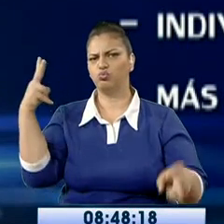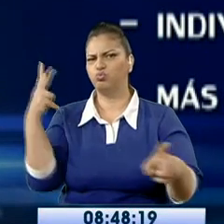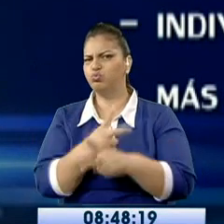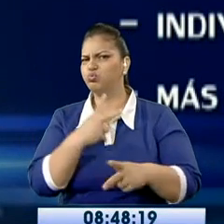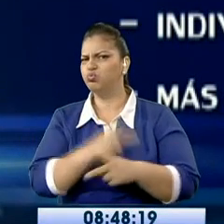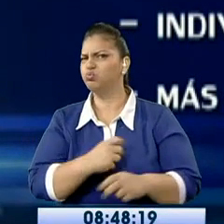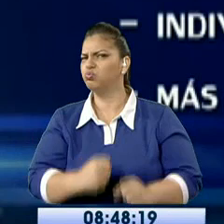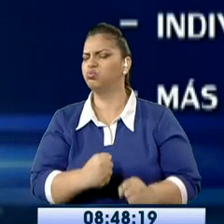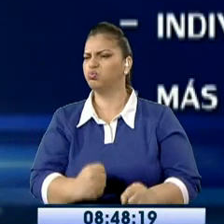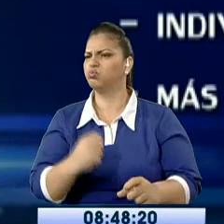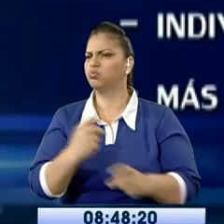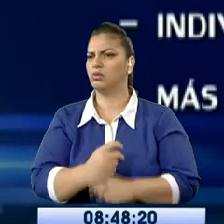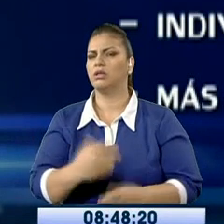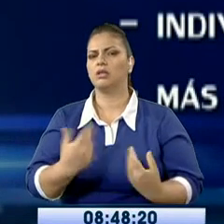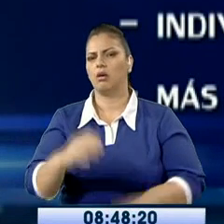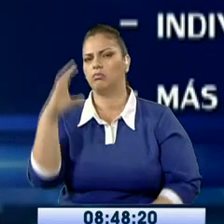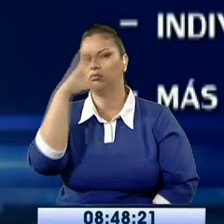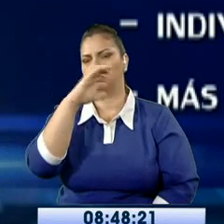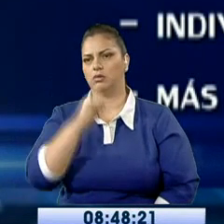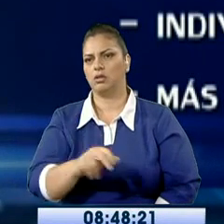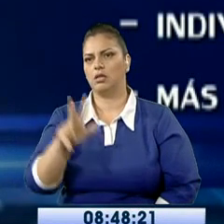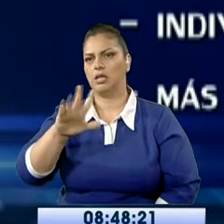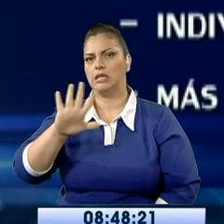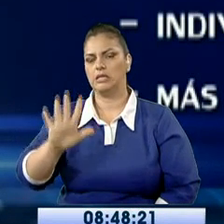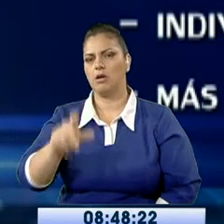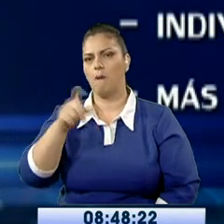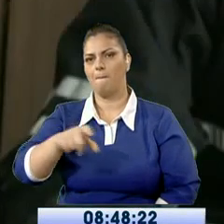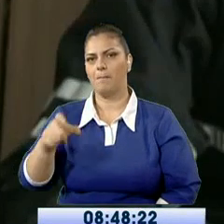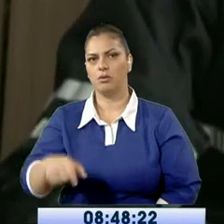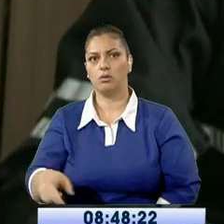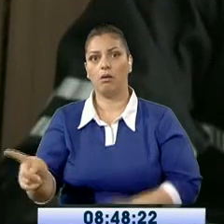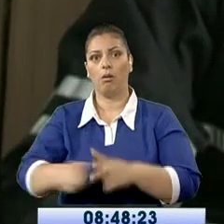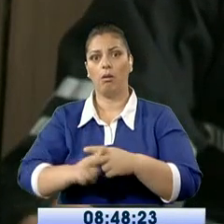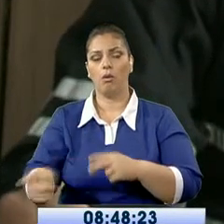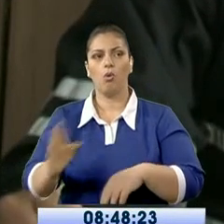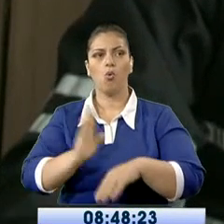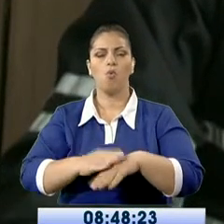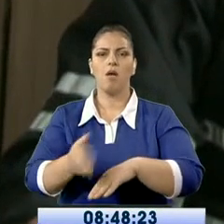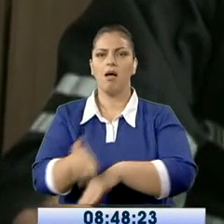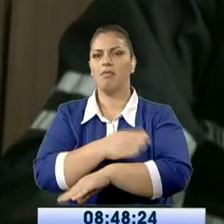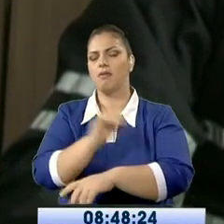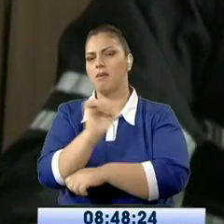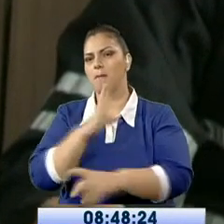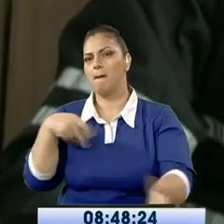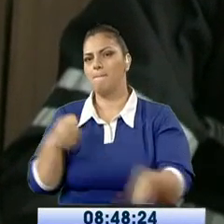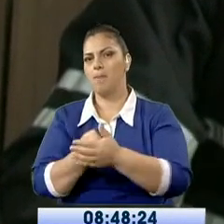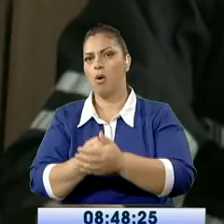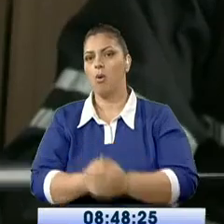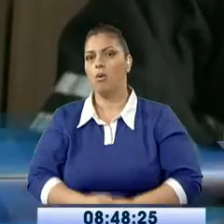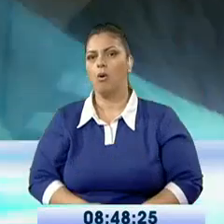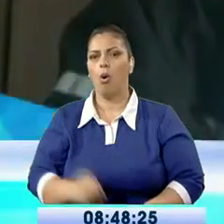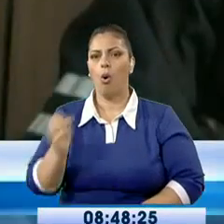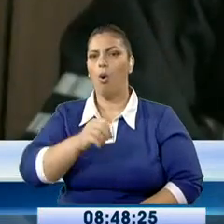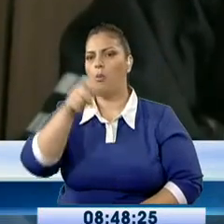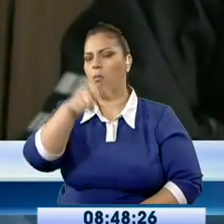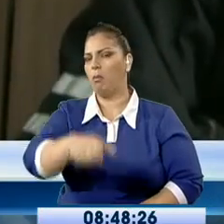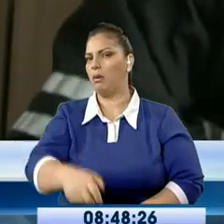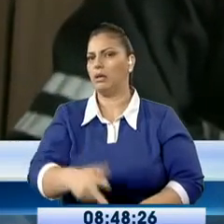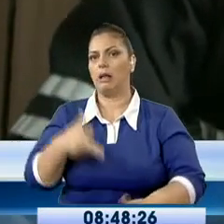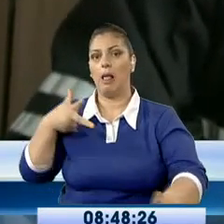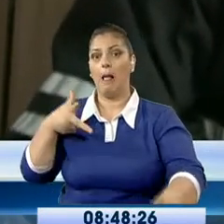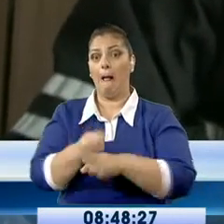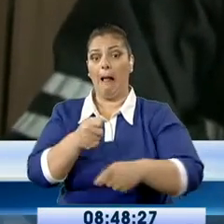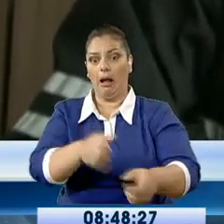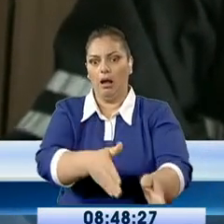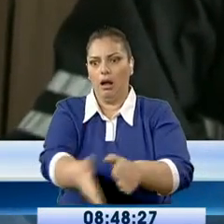peligrosidad y 35 más buscados por delitos de tránsito. A las personas que están requeridas en delitos de tránsito por muerte o lesiones